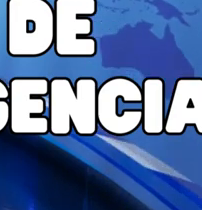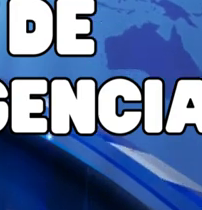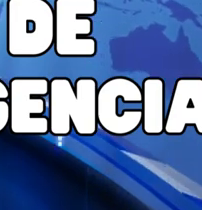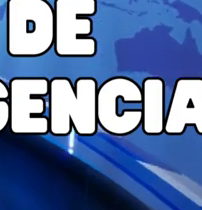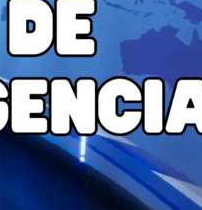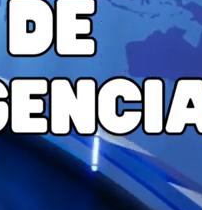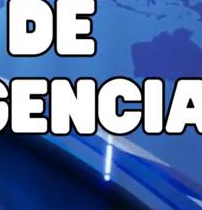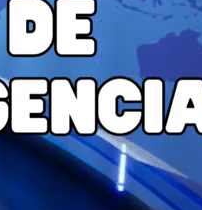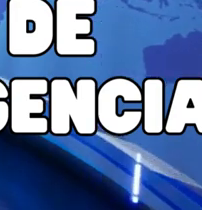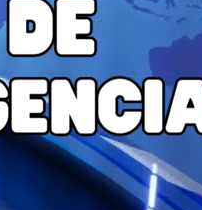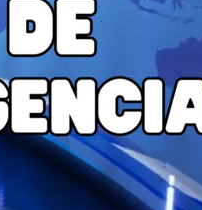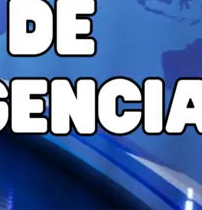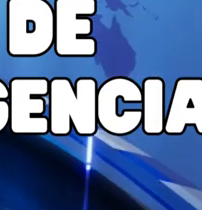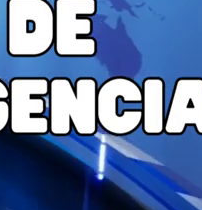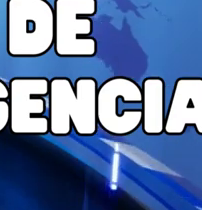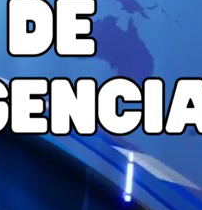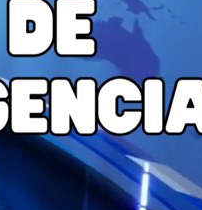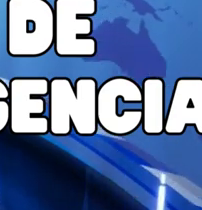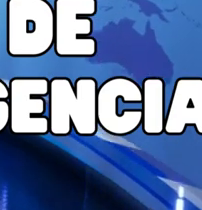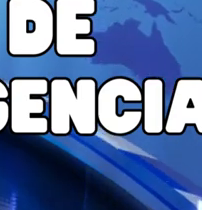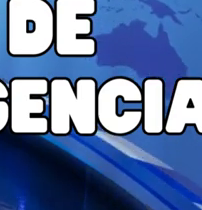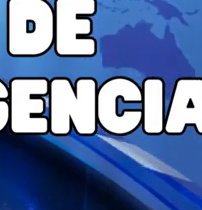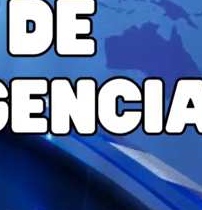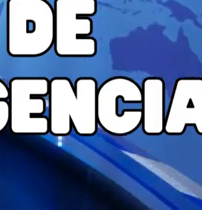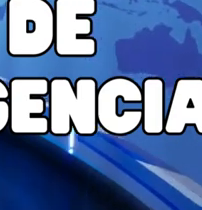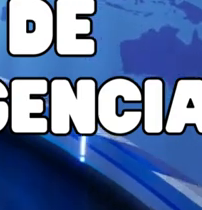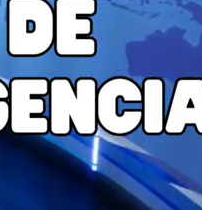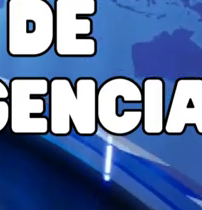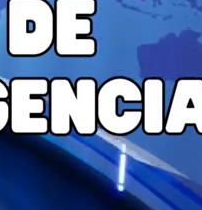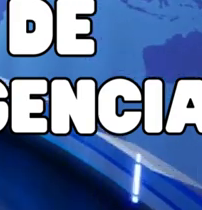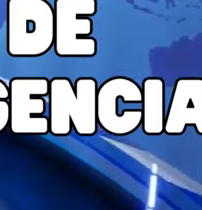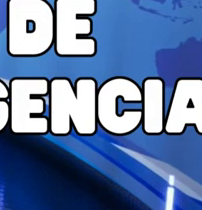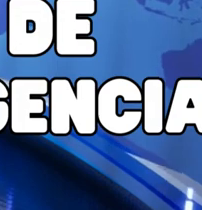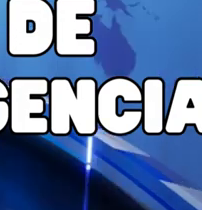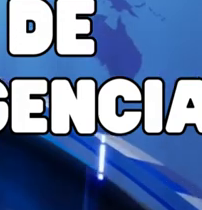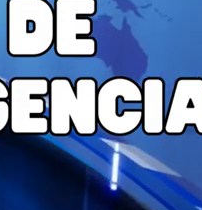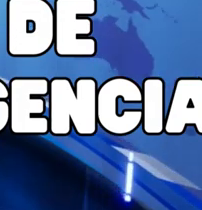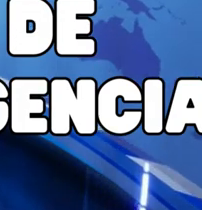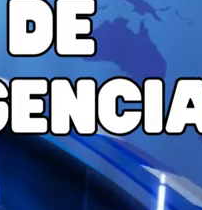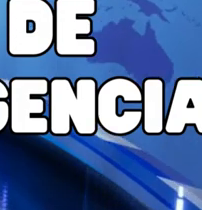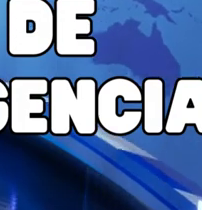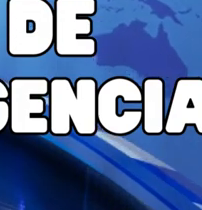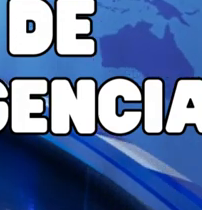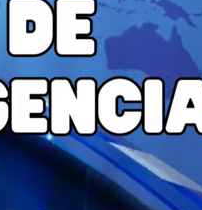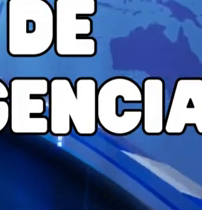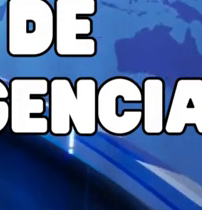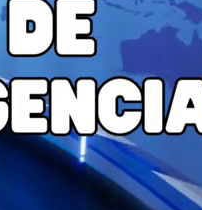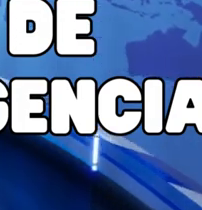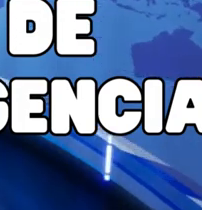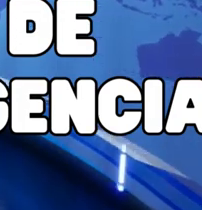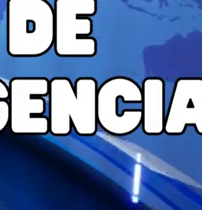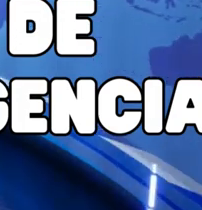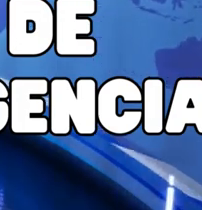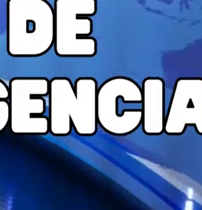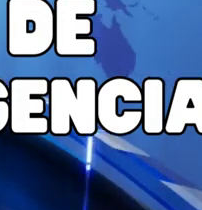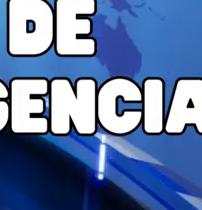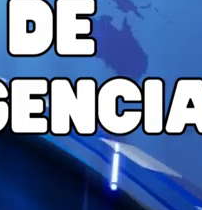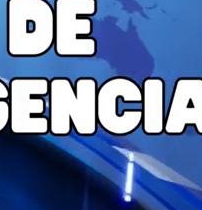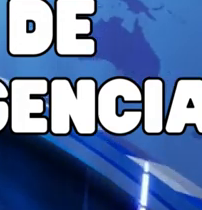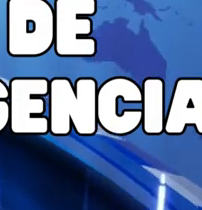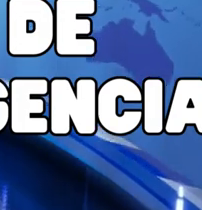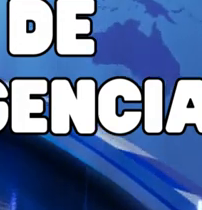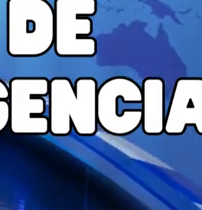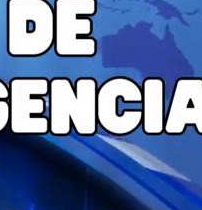Pues vamos a informar la situación de la salud, en este caso la decisión que